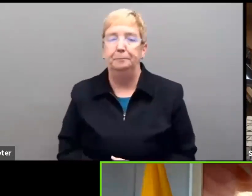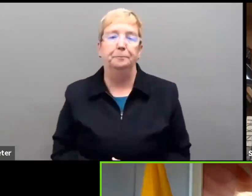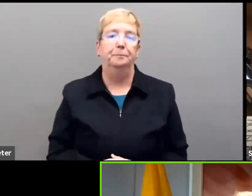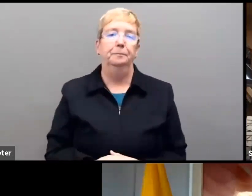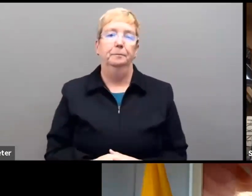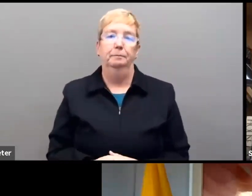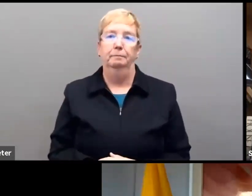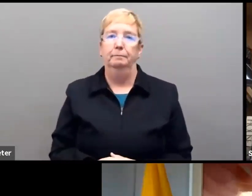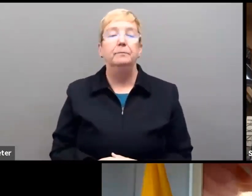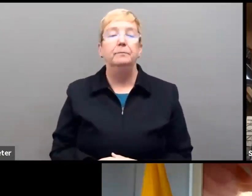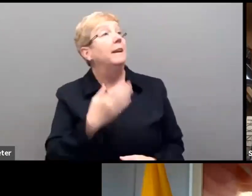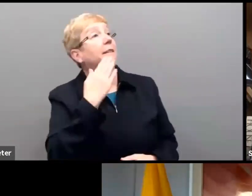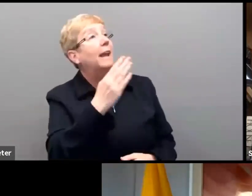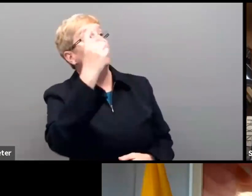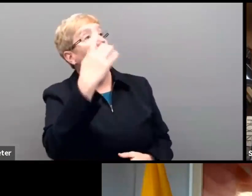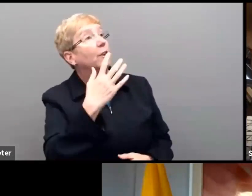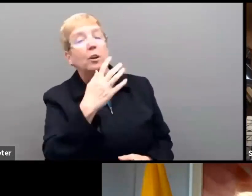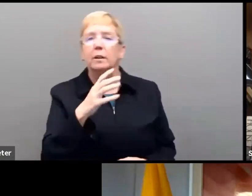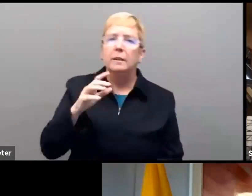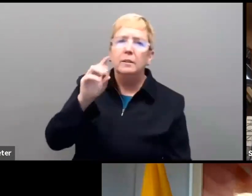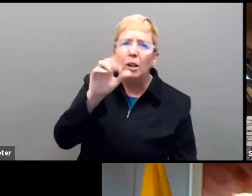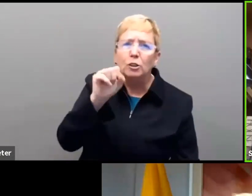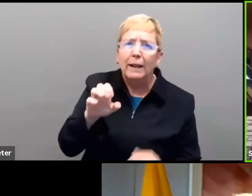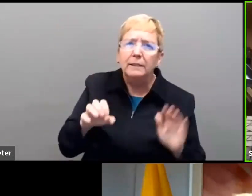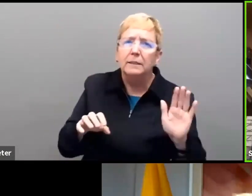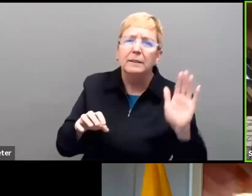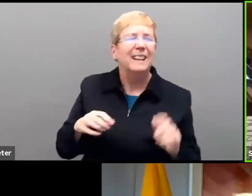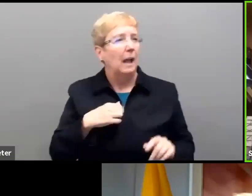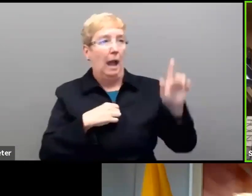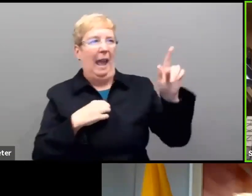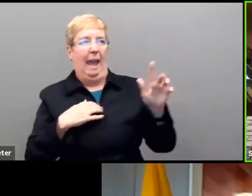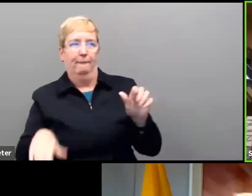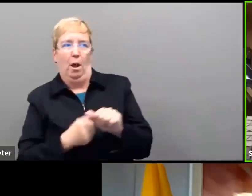los mismos decretos y requerimientos. Como usted bien sabe,